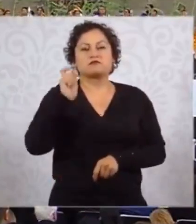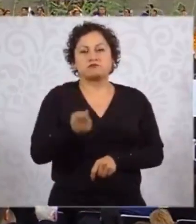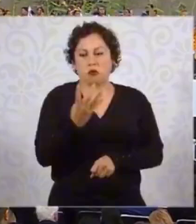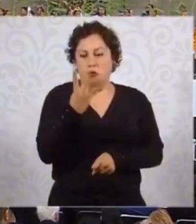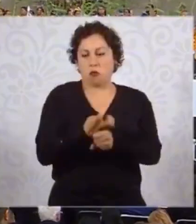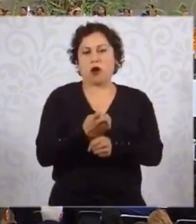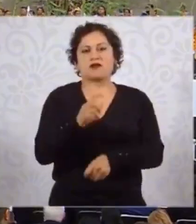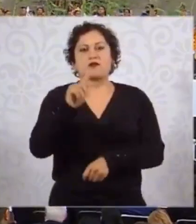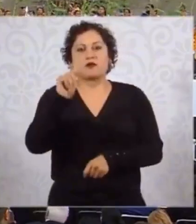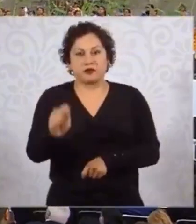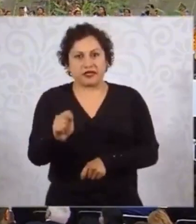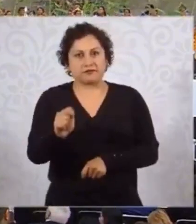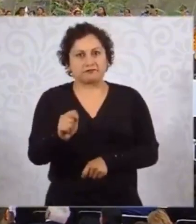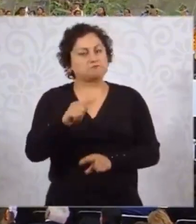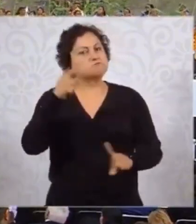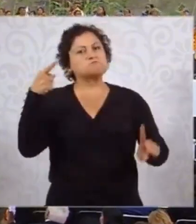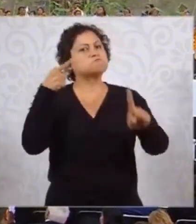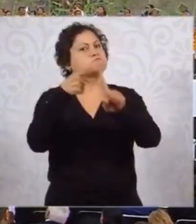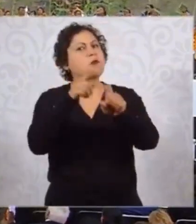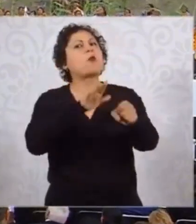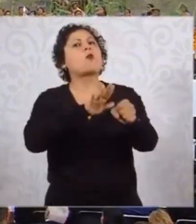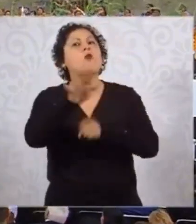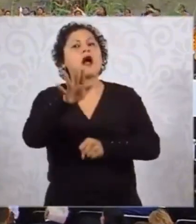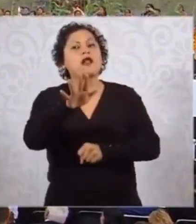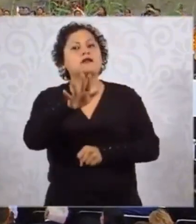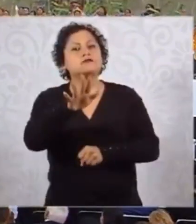por el bien de todos.